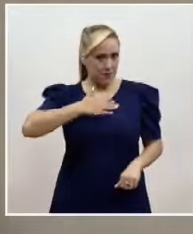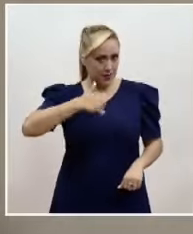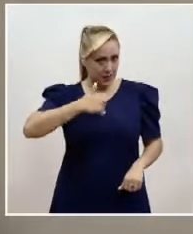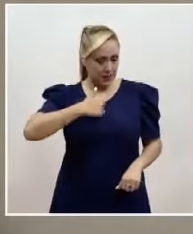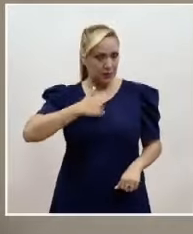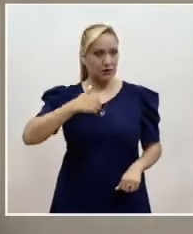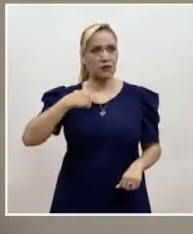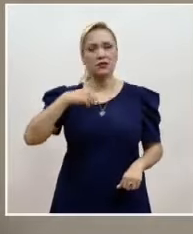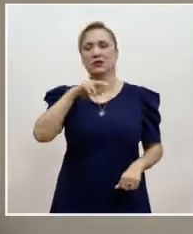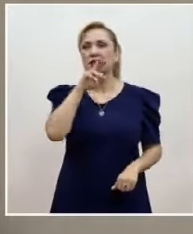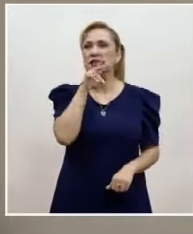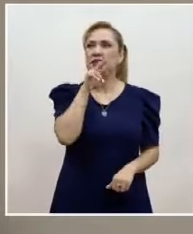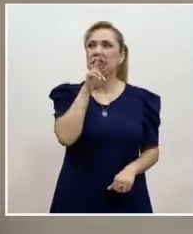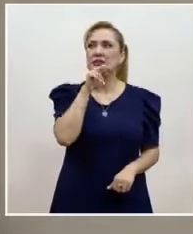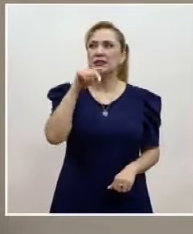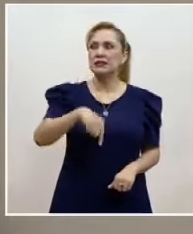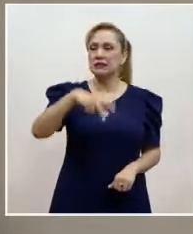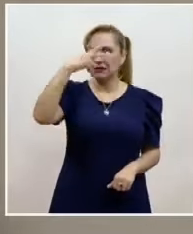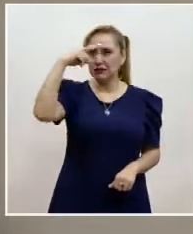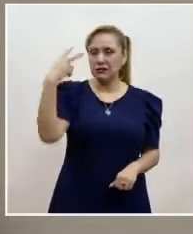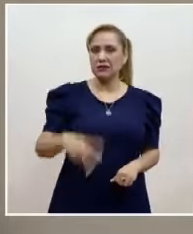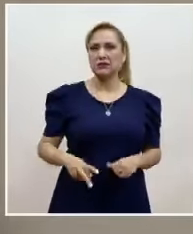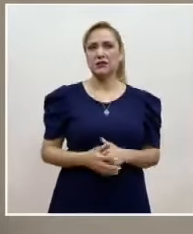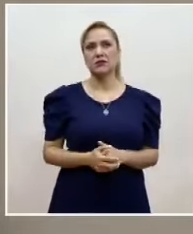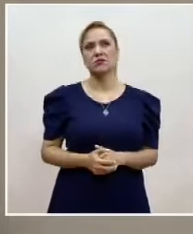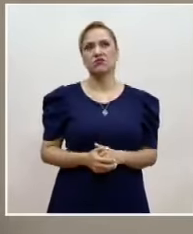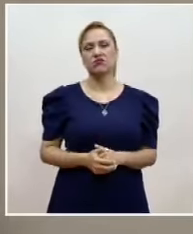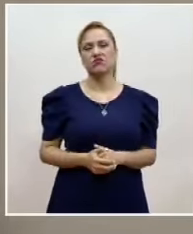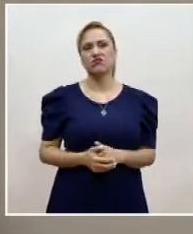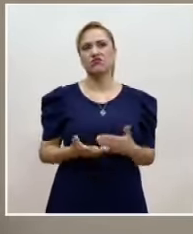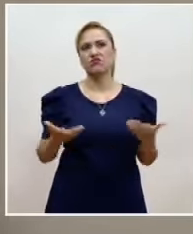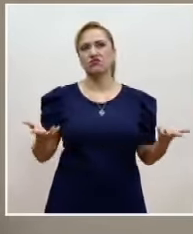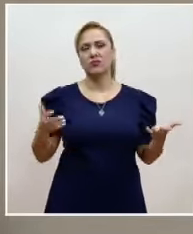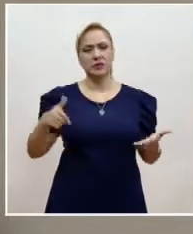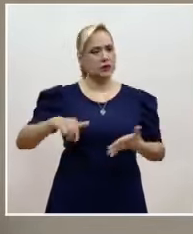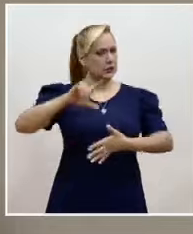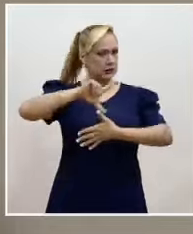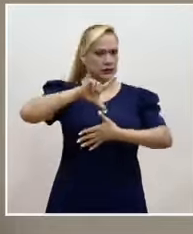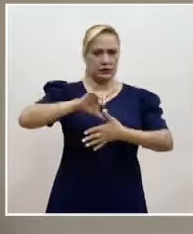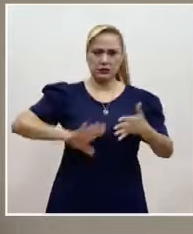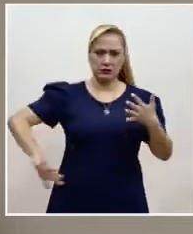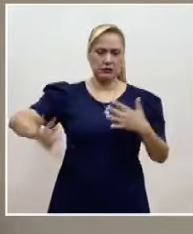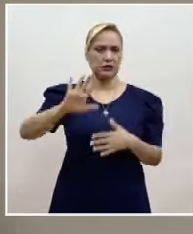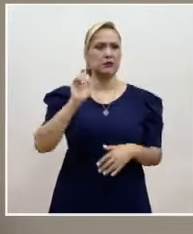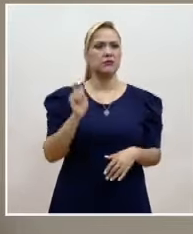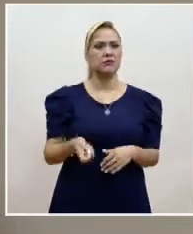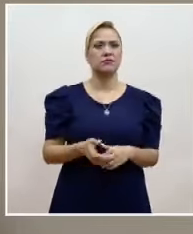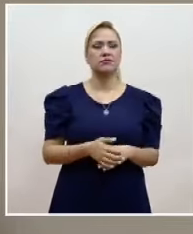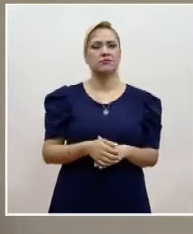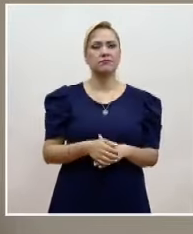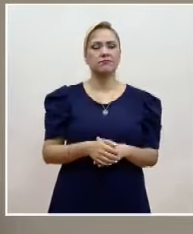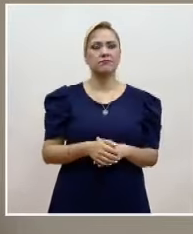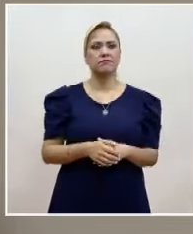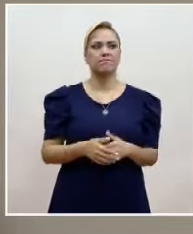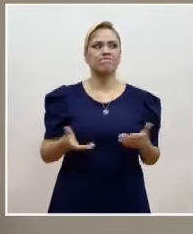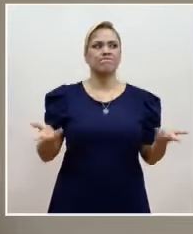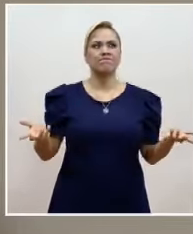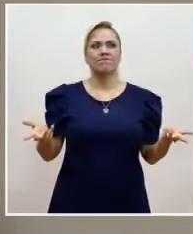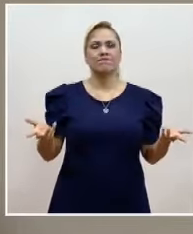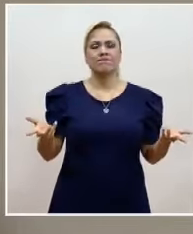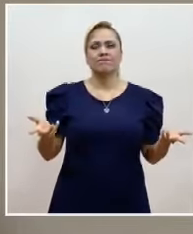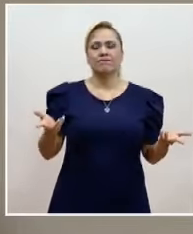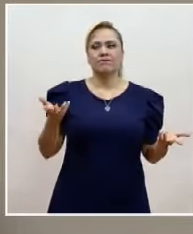que más me preocupa en México al menos y en Latinoamérica, de hecho, en general, es algo que de hecho el BID